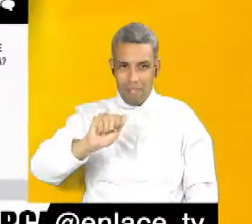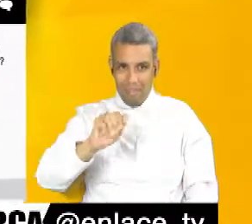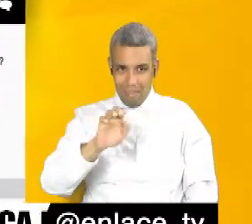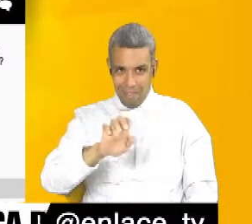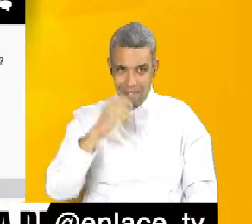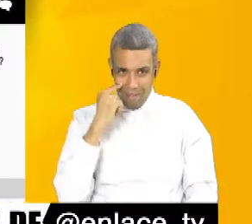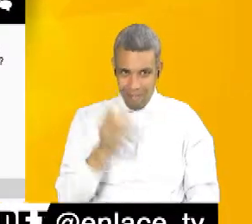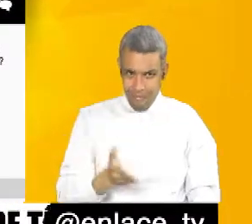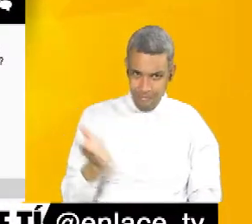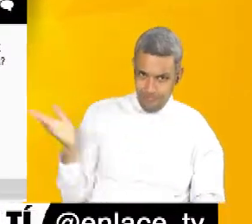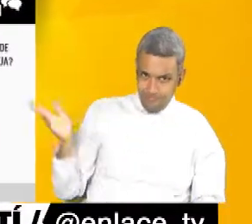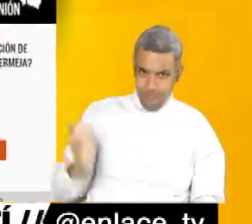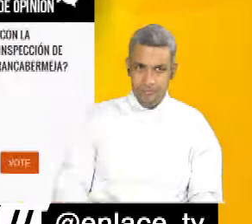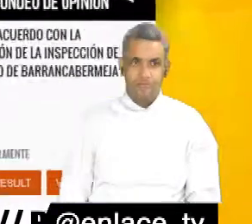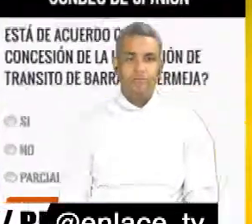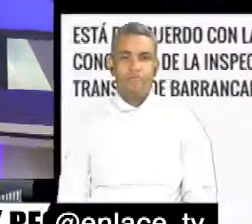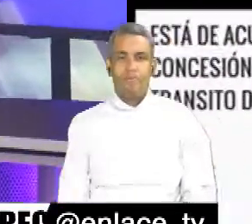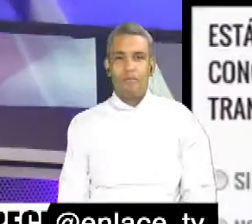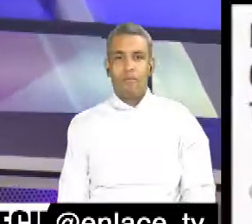www.enlacetelevisión.com. Visítenos.